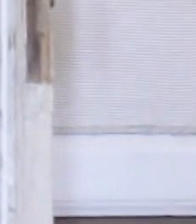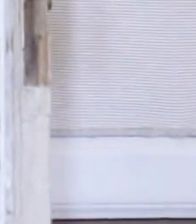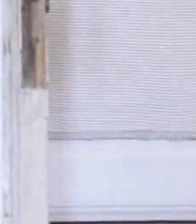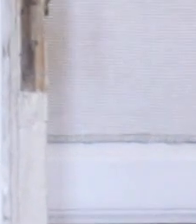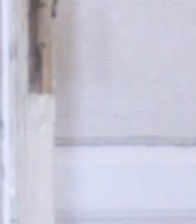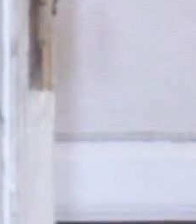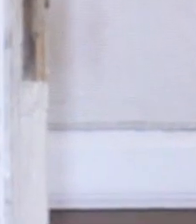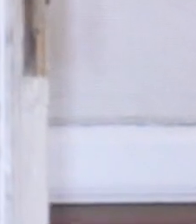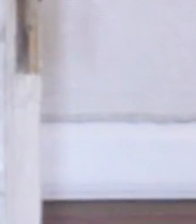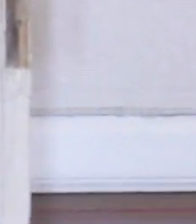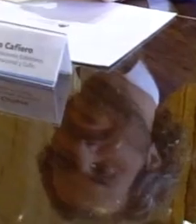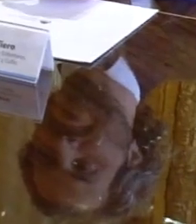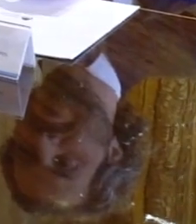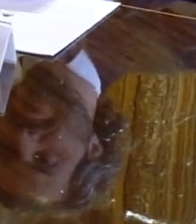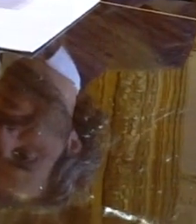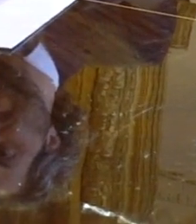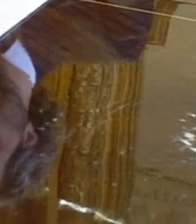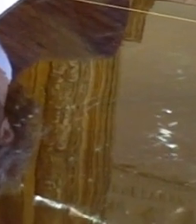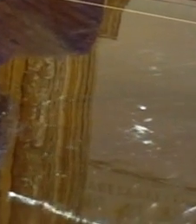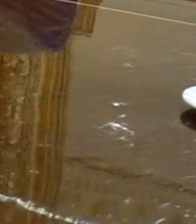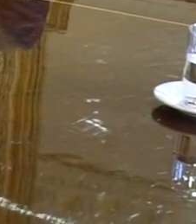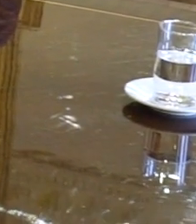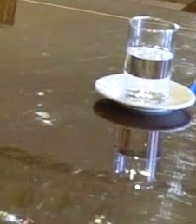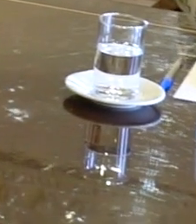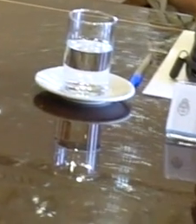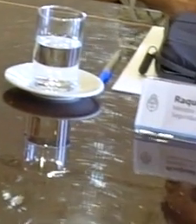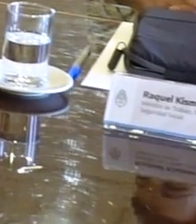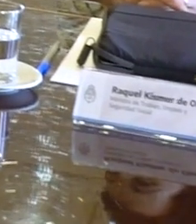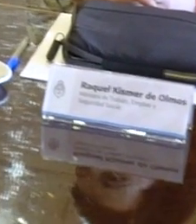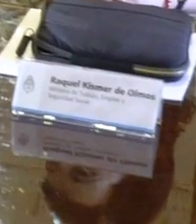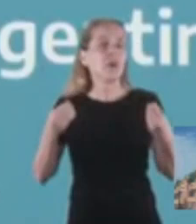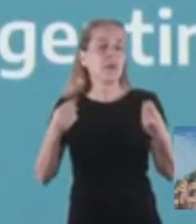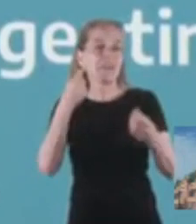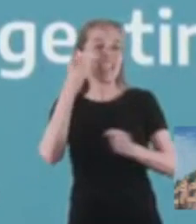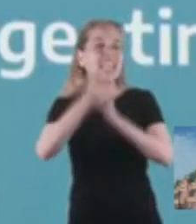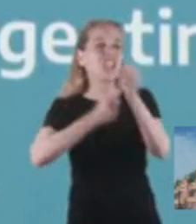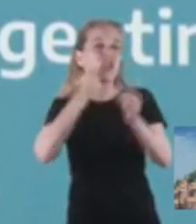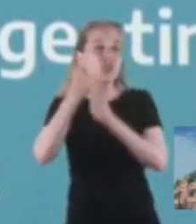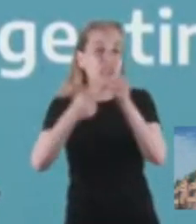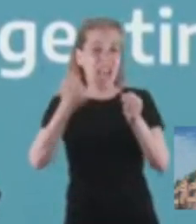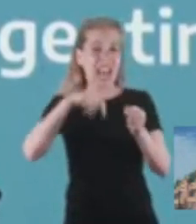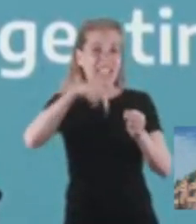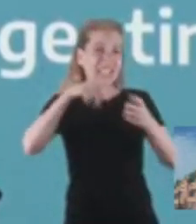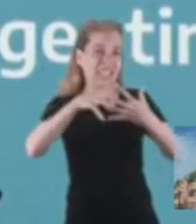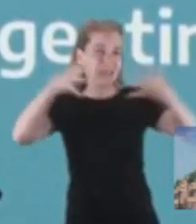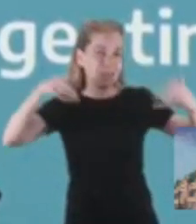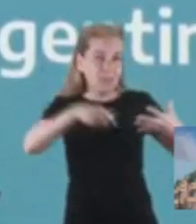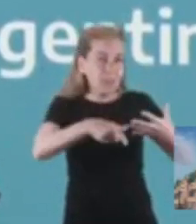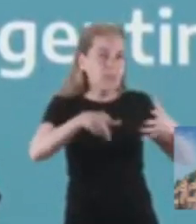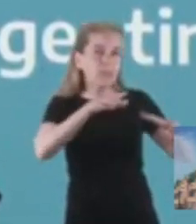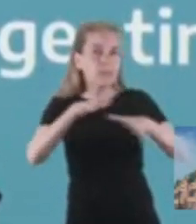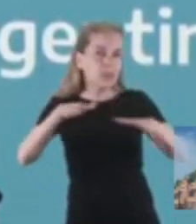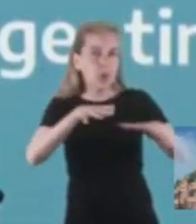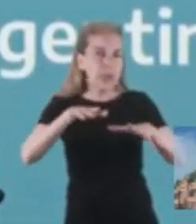sosteniendo en niveles muy importantes las Industrias Argentina y los reportes que tenemos están en el orden del